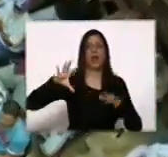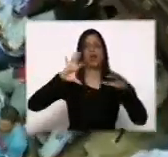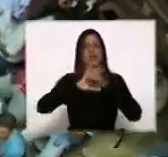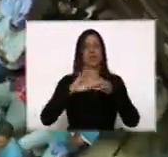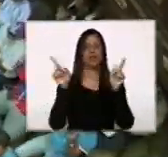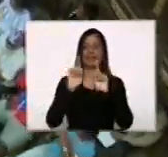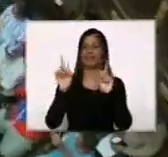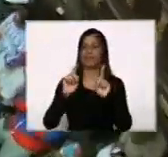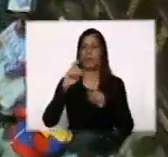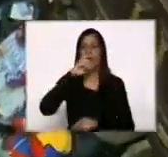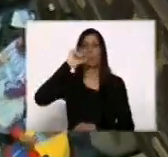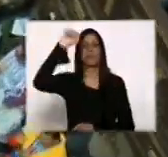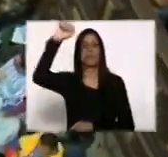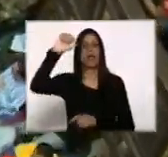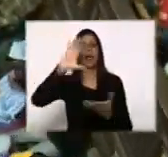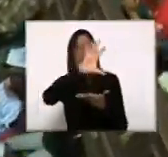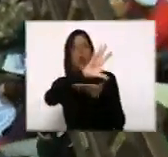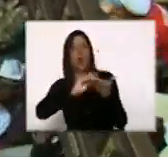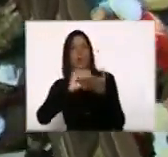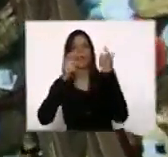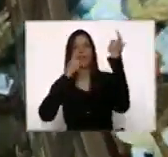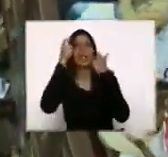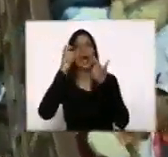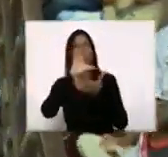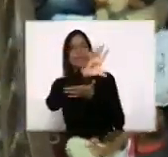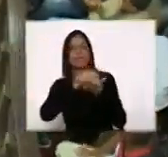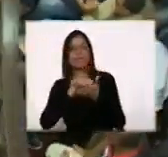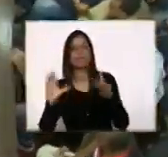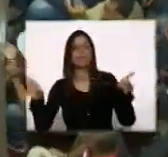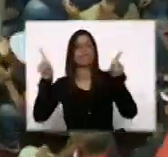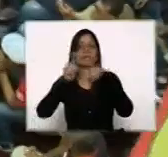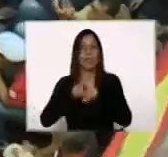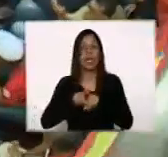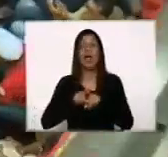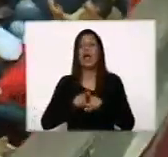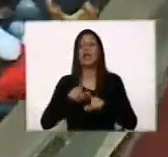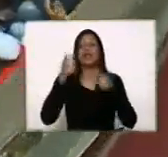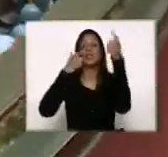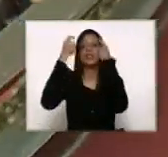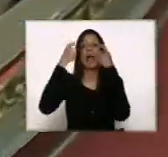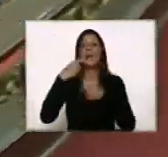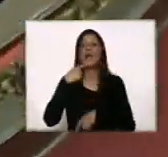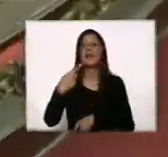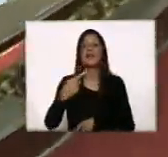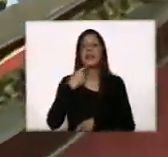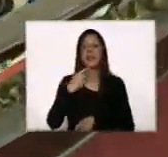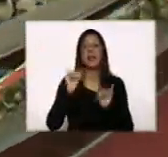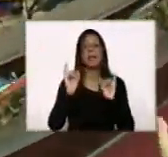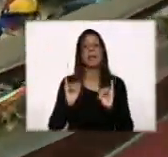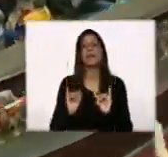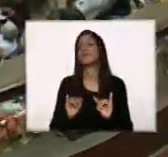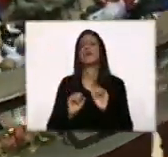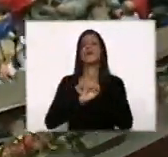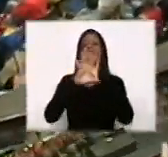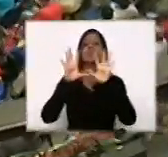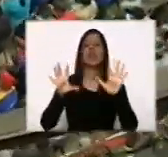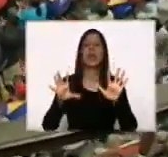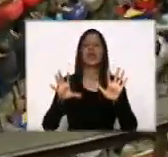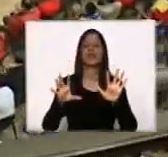clave que nos dio Chávez. Chávez nos dijo en varias oportunidades, la clara, así lo dijo